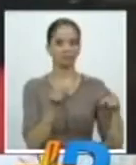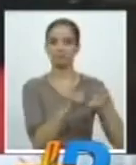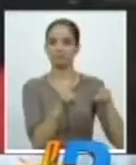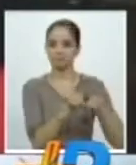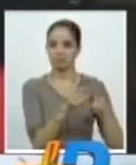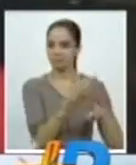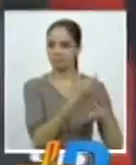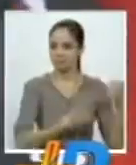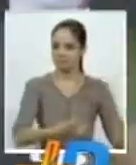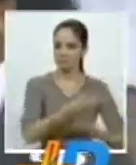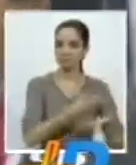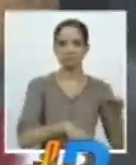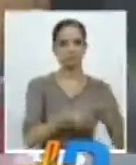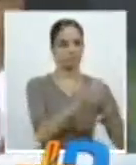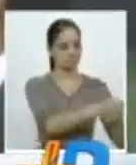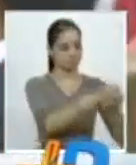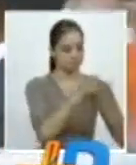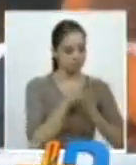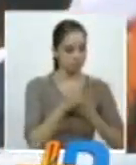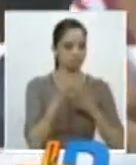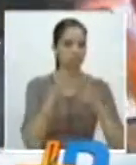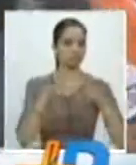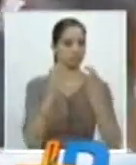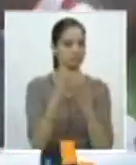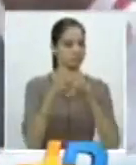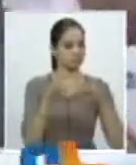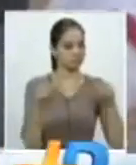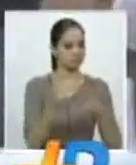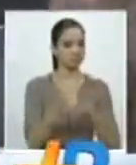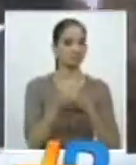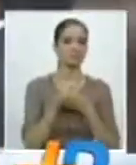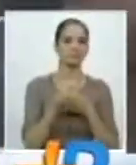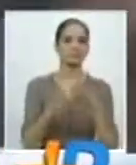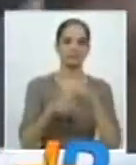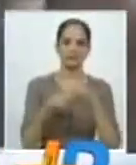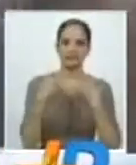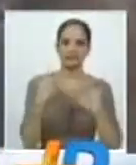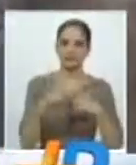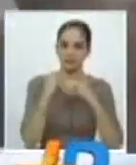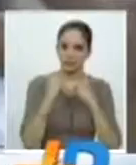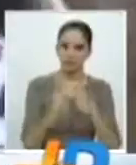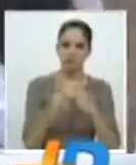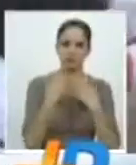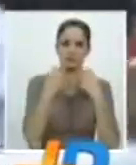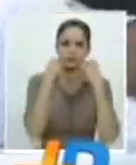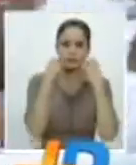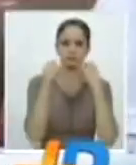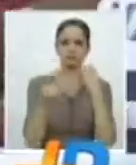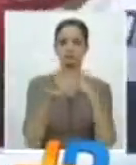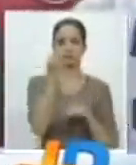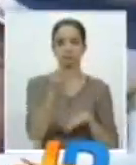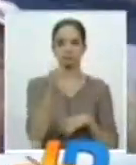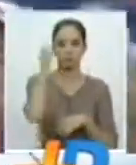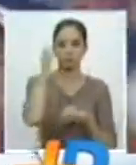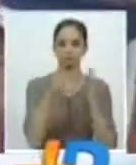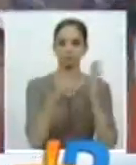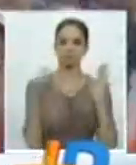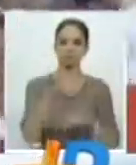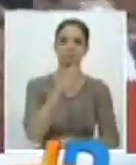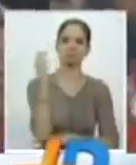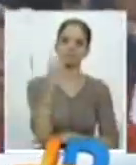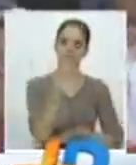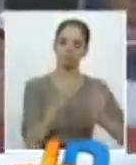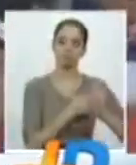que él está haciendo por su tierra. A pesar de la presión que se maneja en este tipo de duelos, el técnico colombiano y su equipo han demostrado con